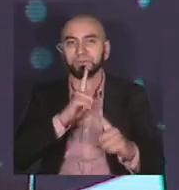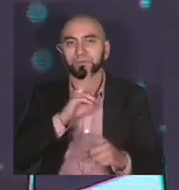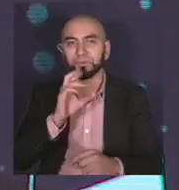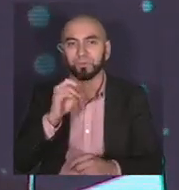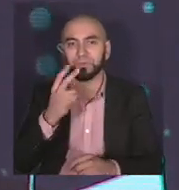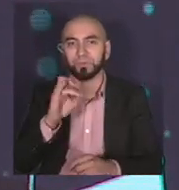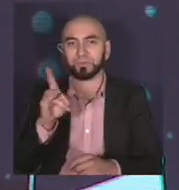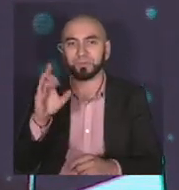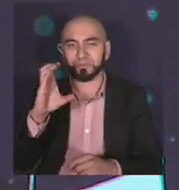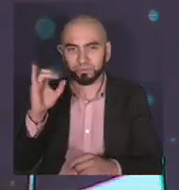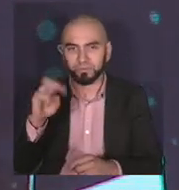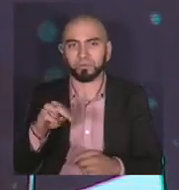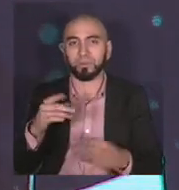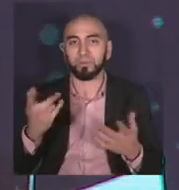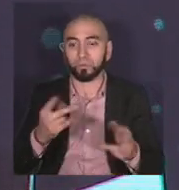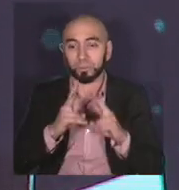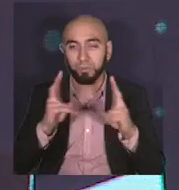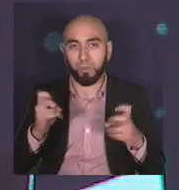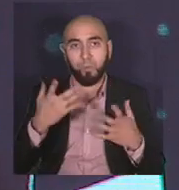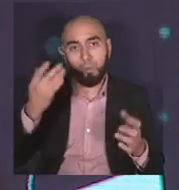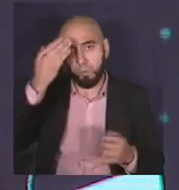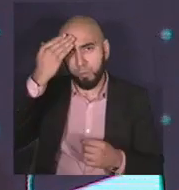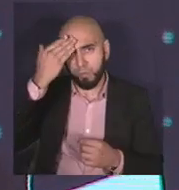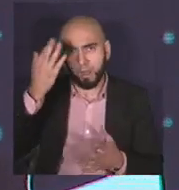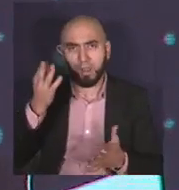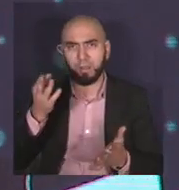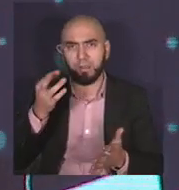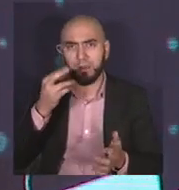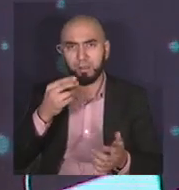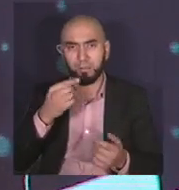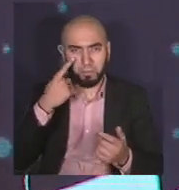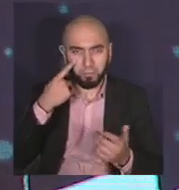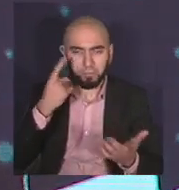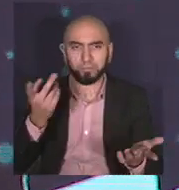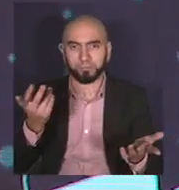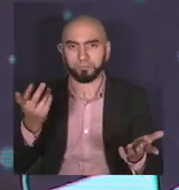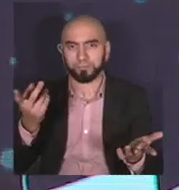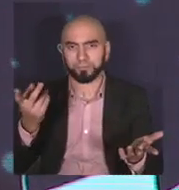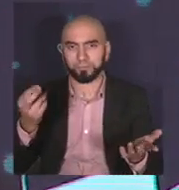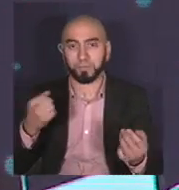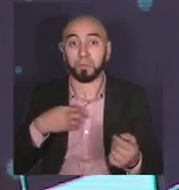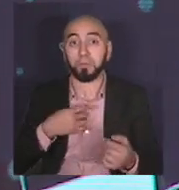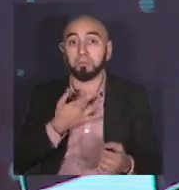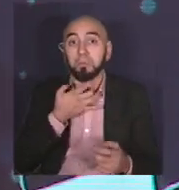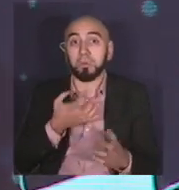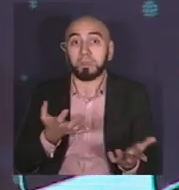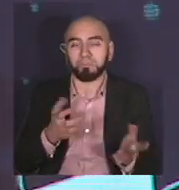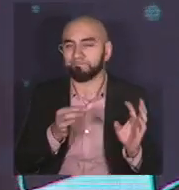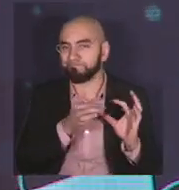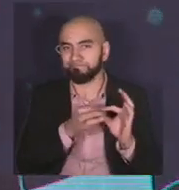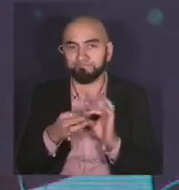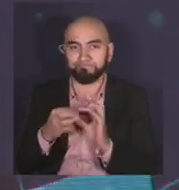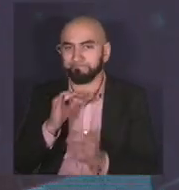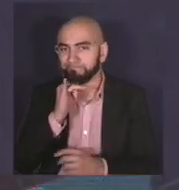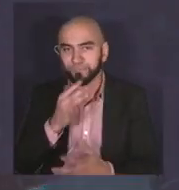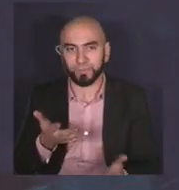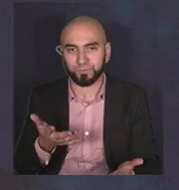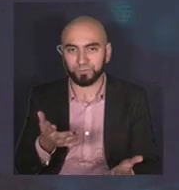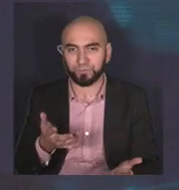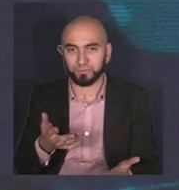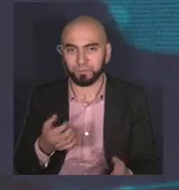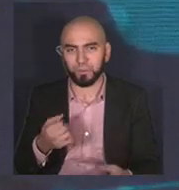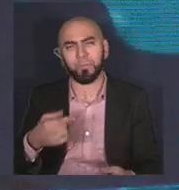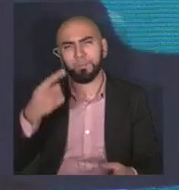que parece ser muy popular. No sé por qué, pero yo